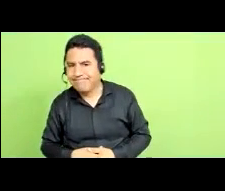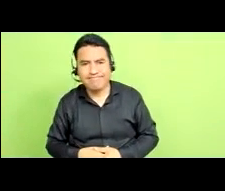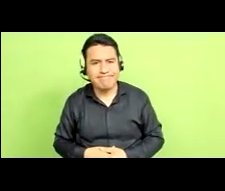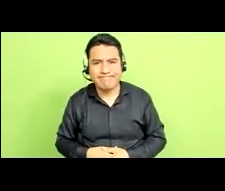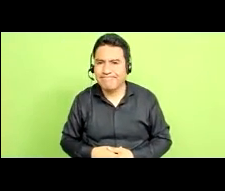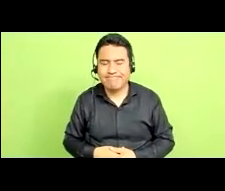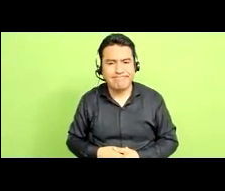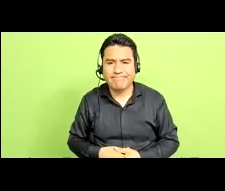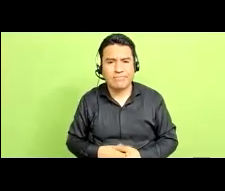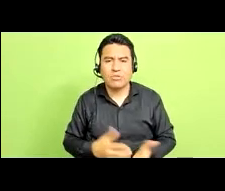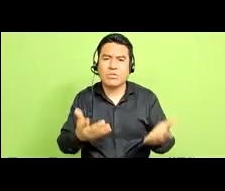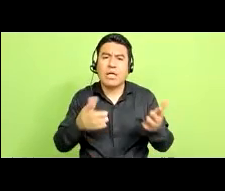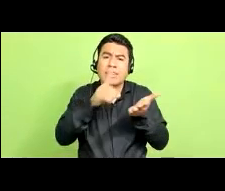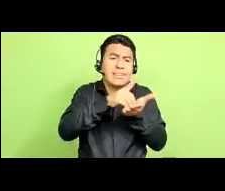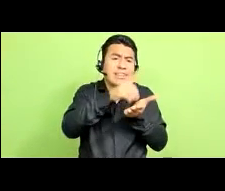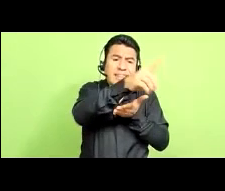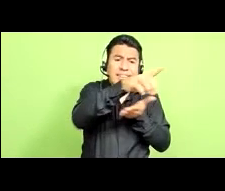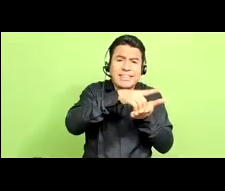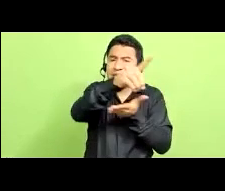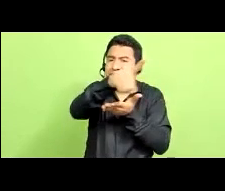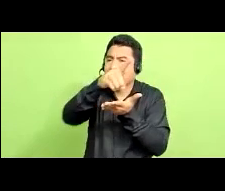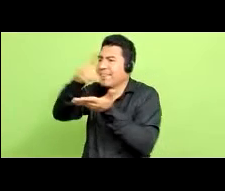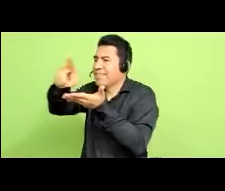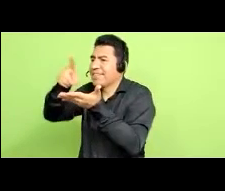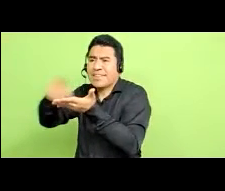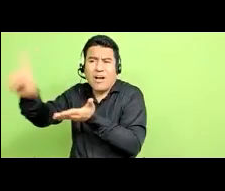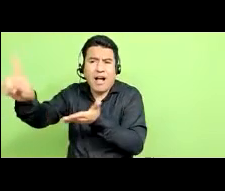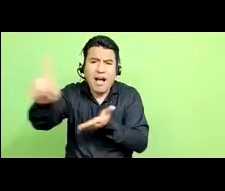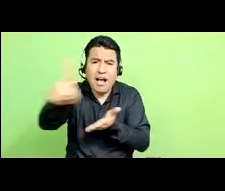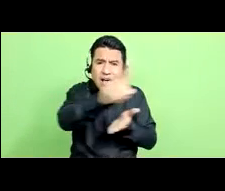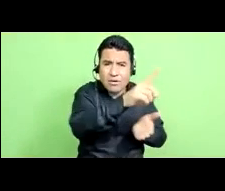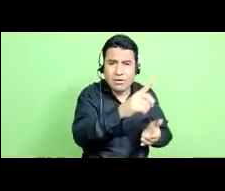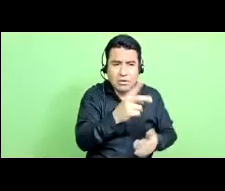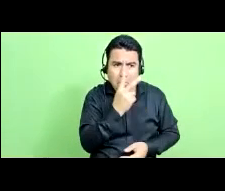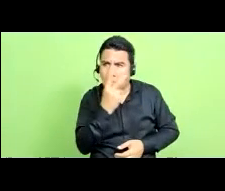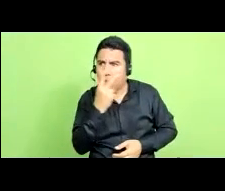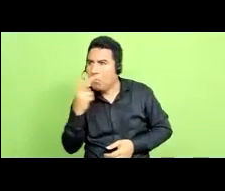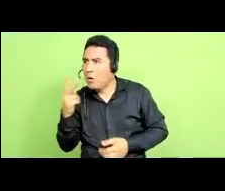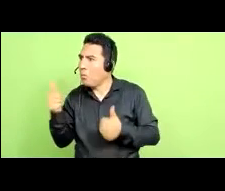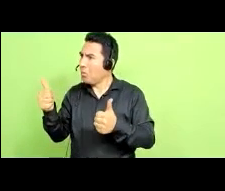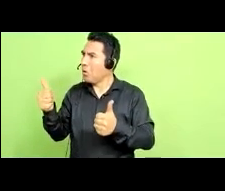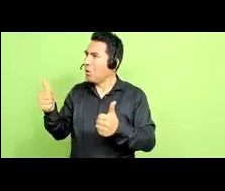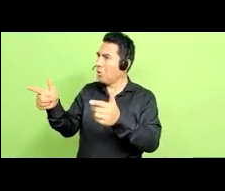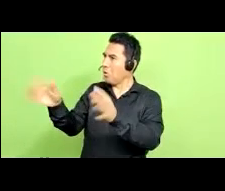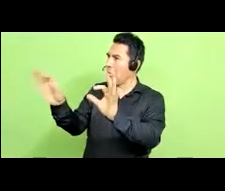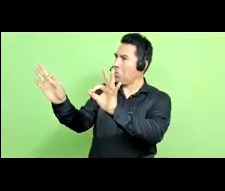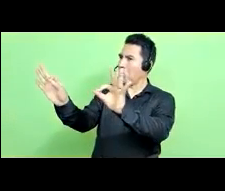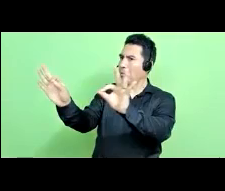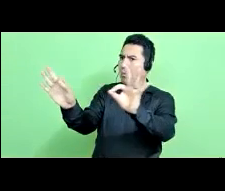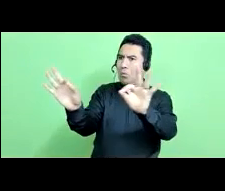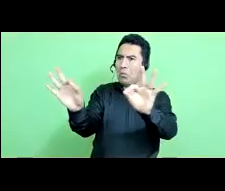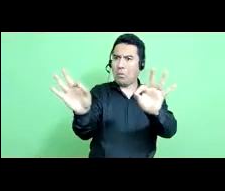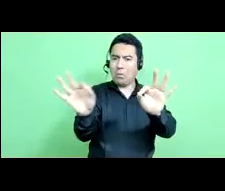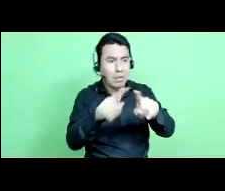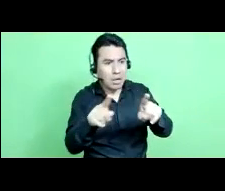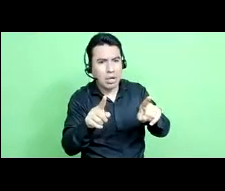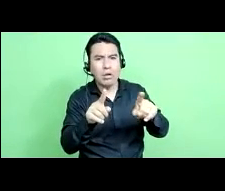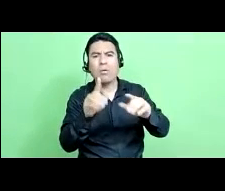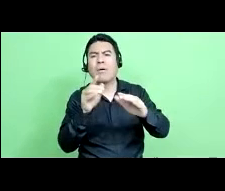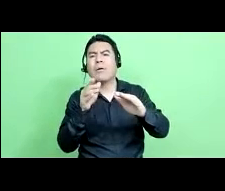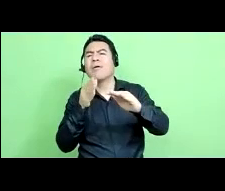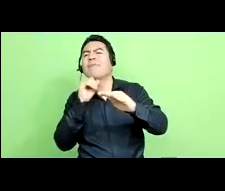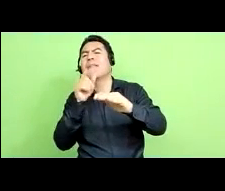distrito si vemos lo que se ve normal decimos si califica pero entrar en los